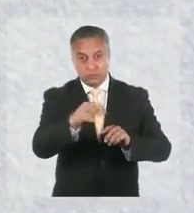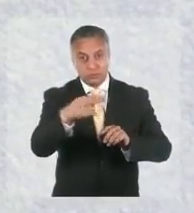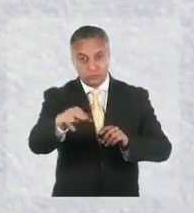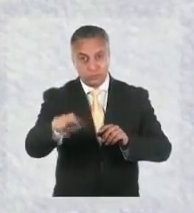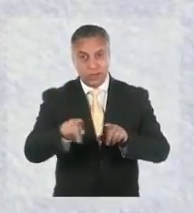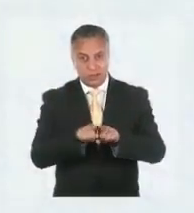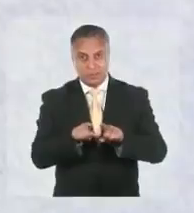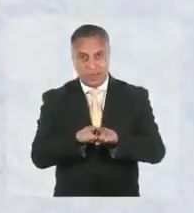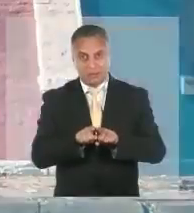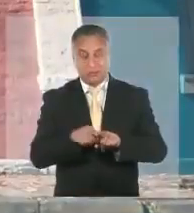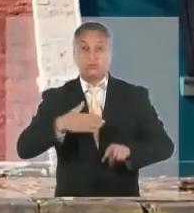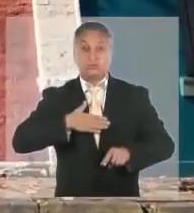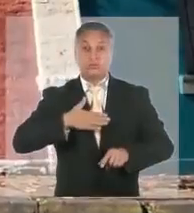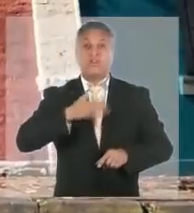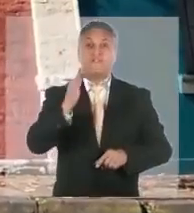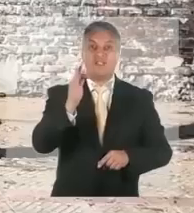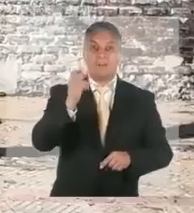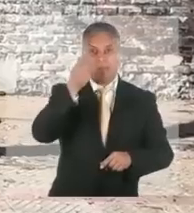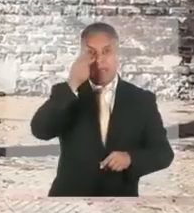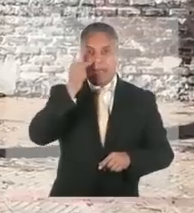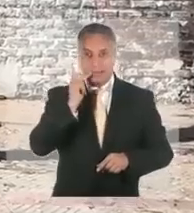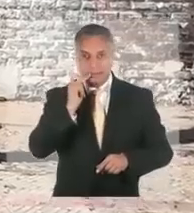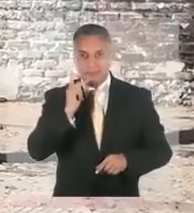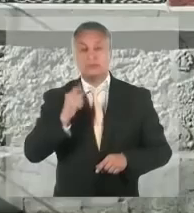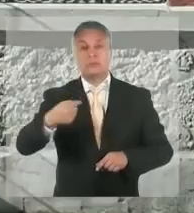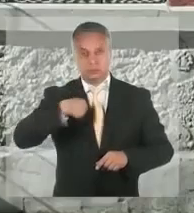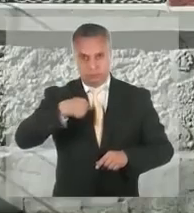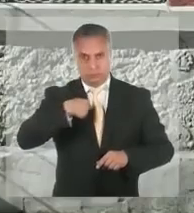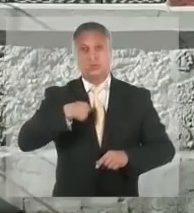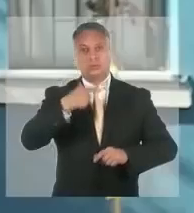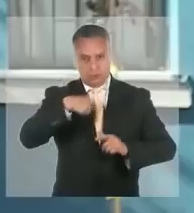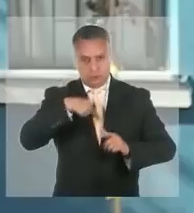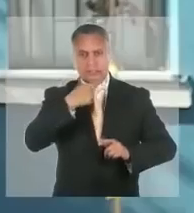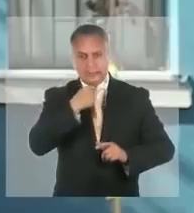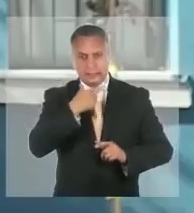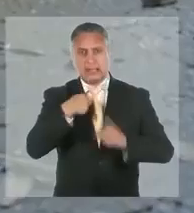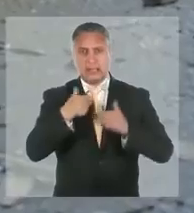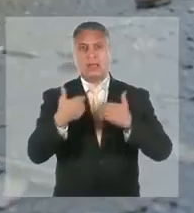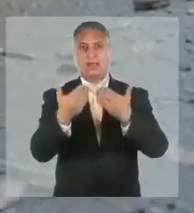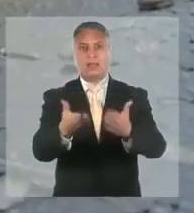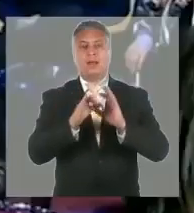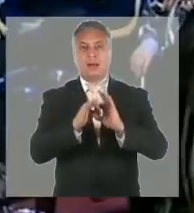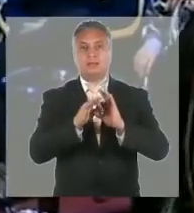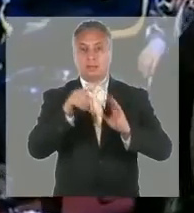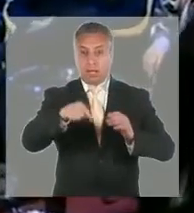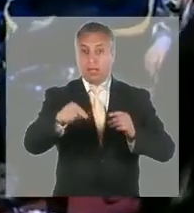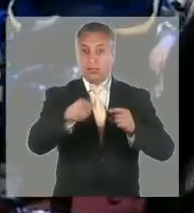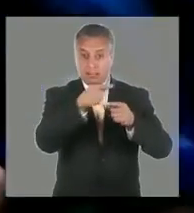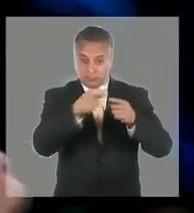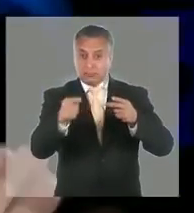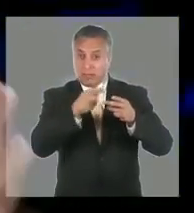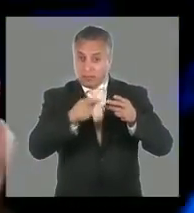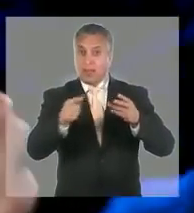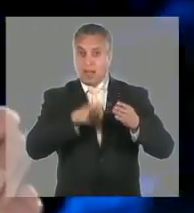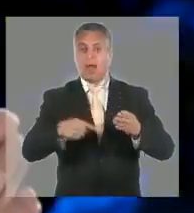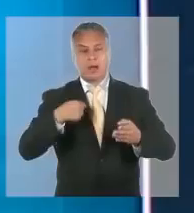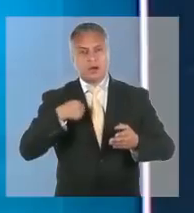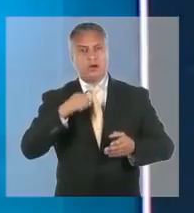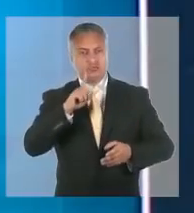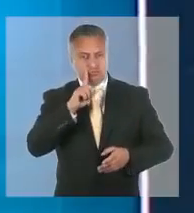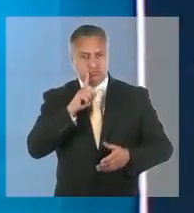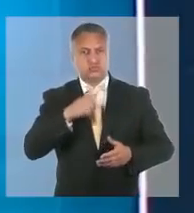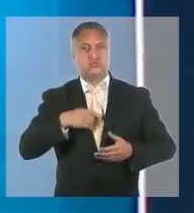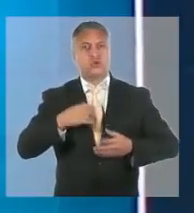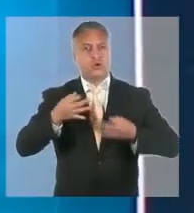hermanos. Soy Felipe Kast y hoy queremos dar las gracias. Porque en estas semanas hemos tenido